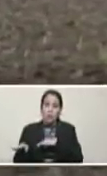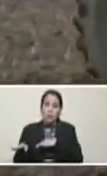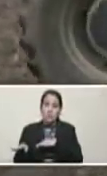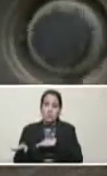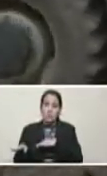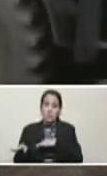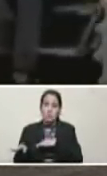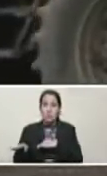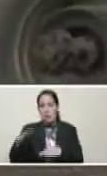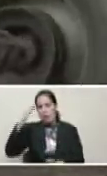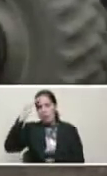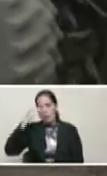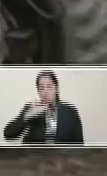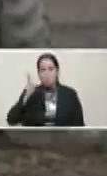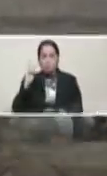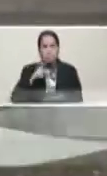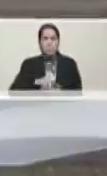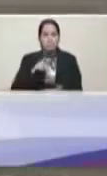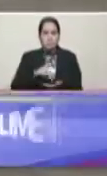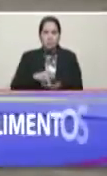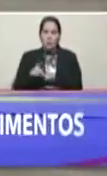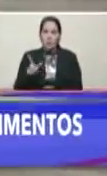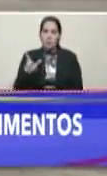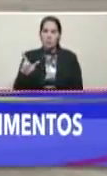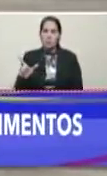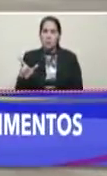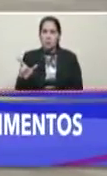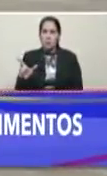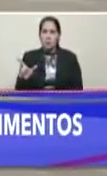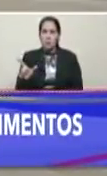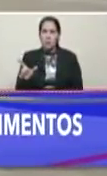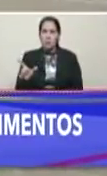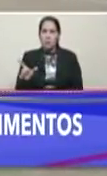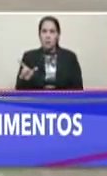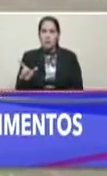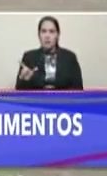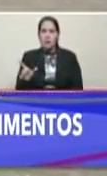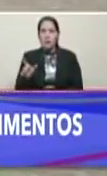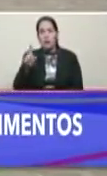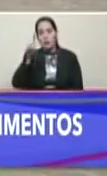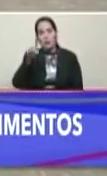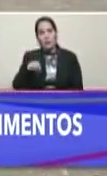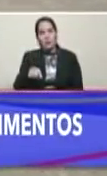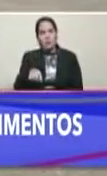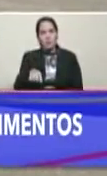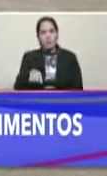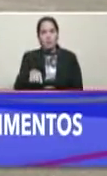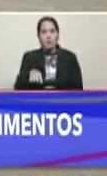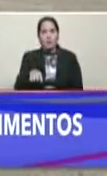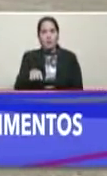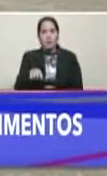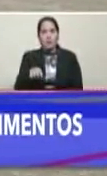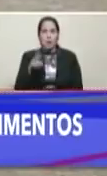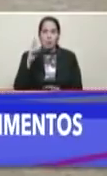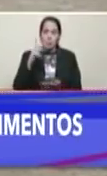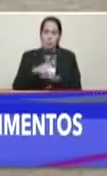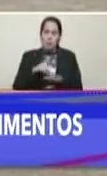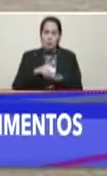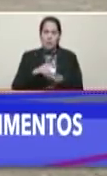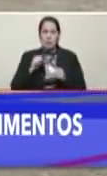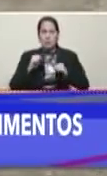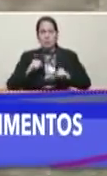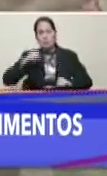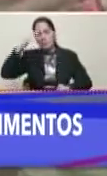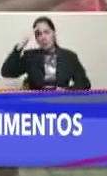los militantes del partido socialista unido de venezuela y por supuesto presente la fuerza